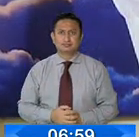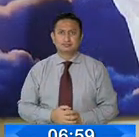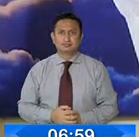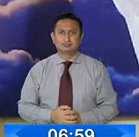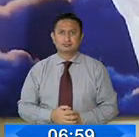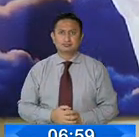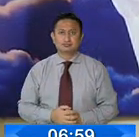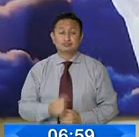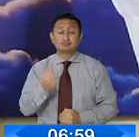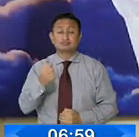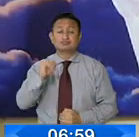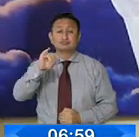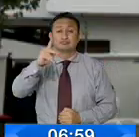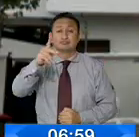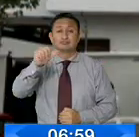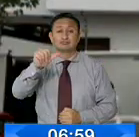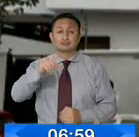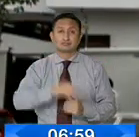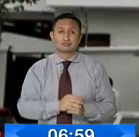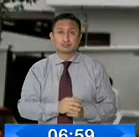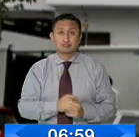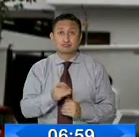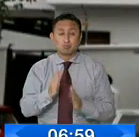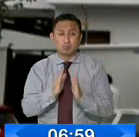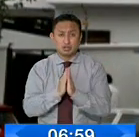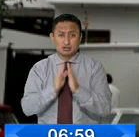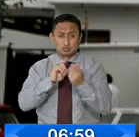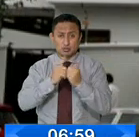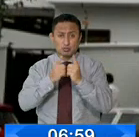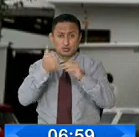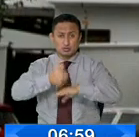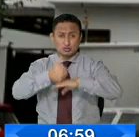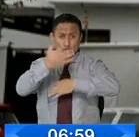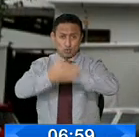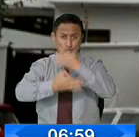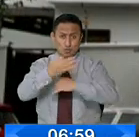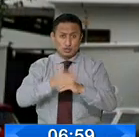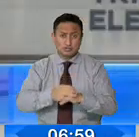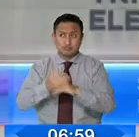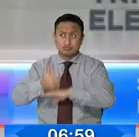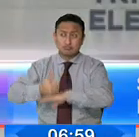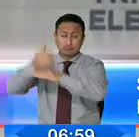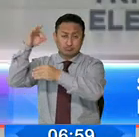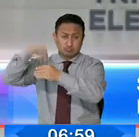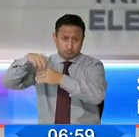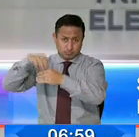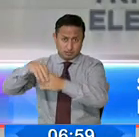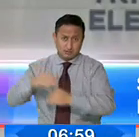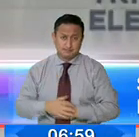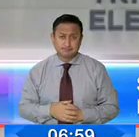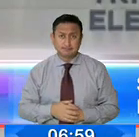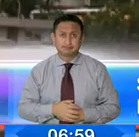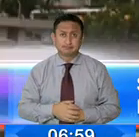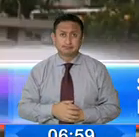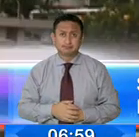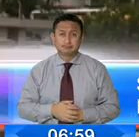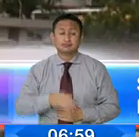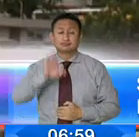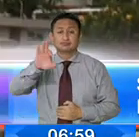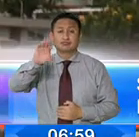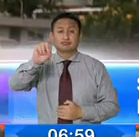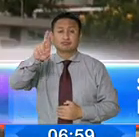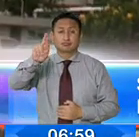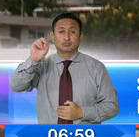Según Silka Sánchez, con el pedido de recusación del juez del Tribunal Contencioso Electoral, Ángel